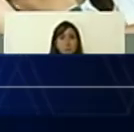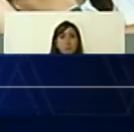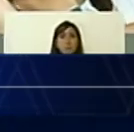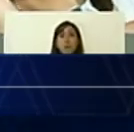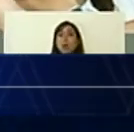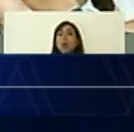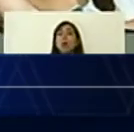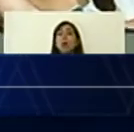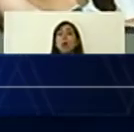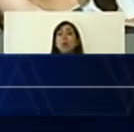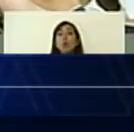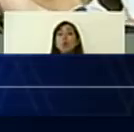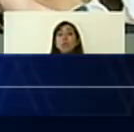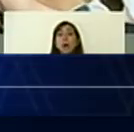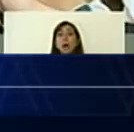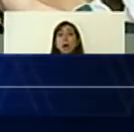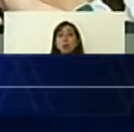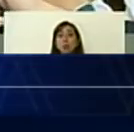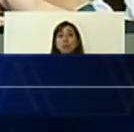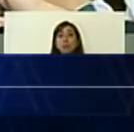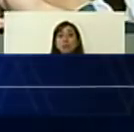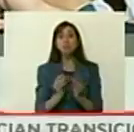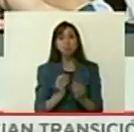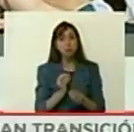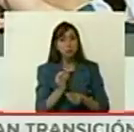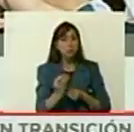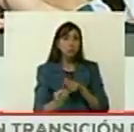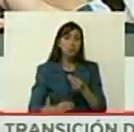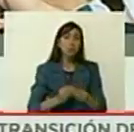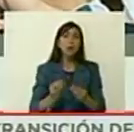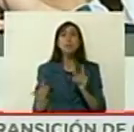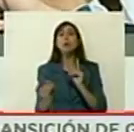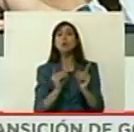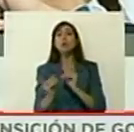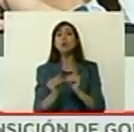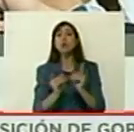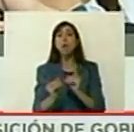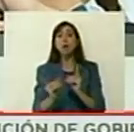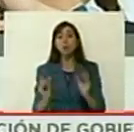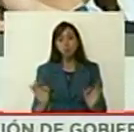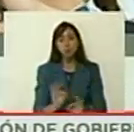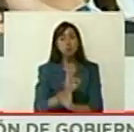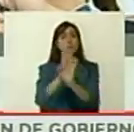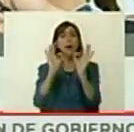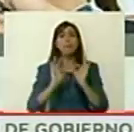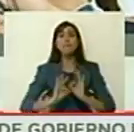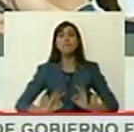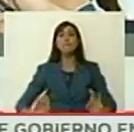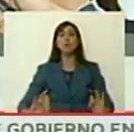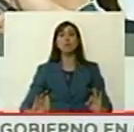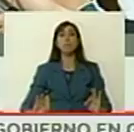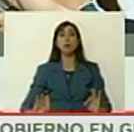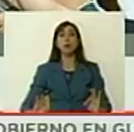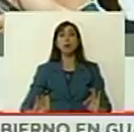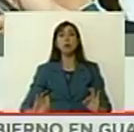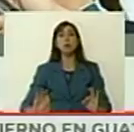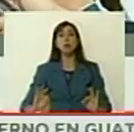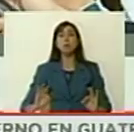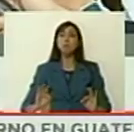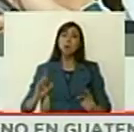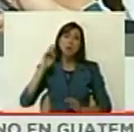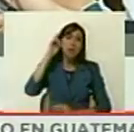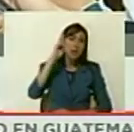y seguramente lograremos restablecer ese diálogo con un mecanismo repensado, con una